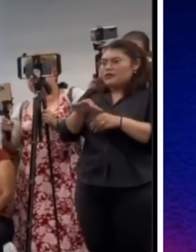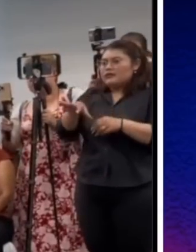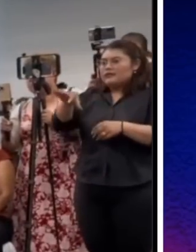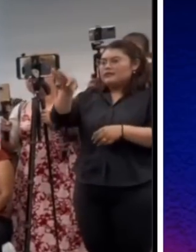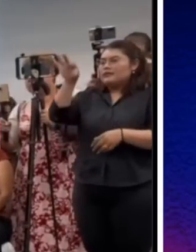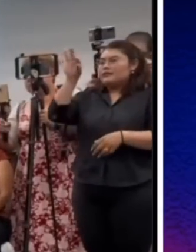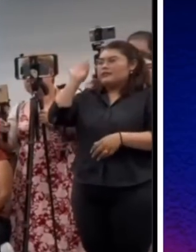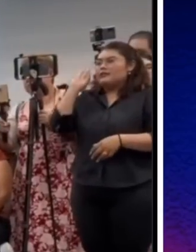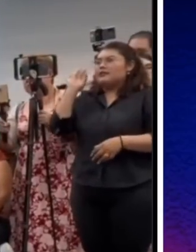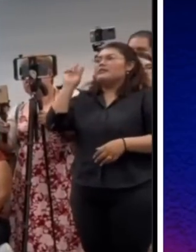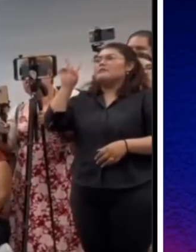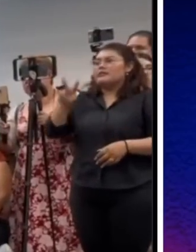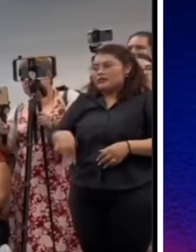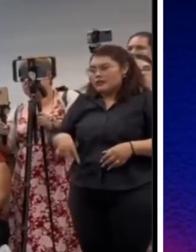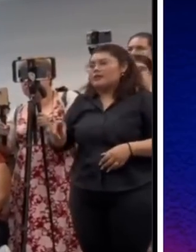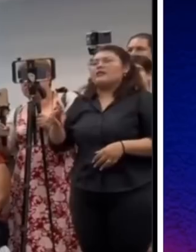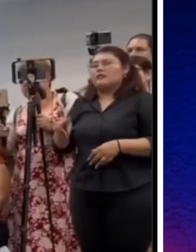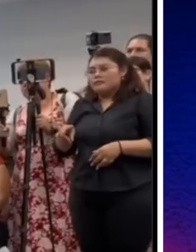cuenta de que el efecto